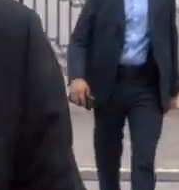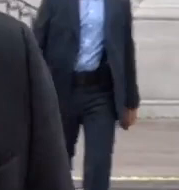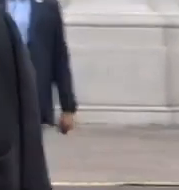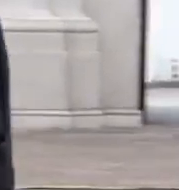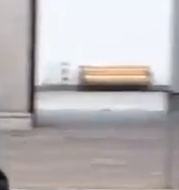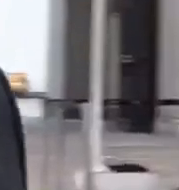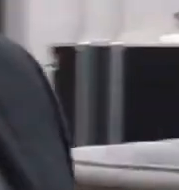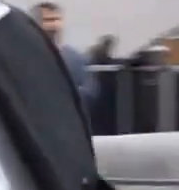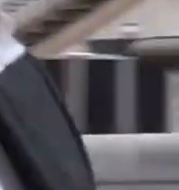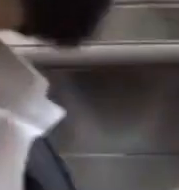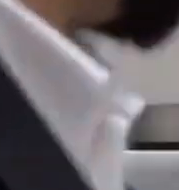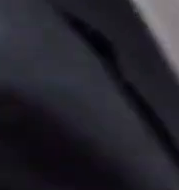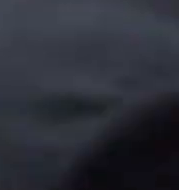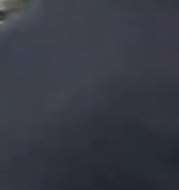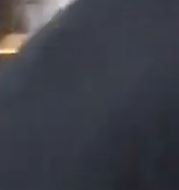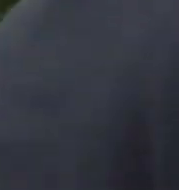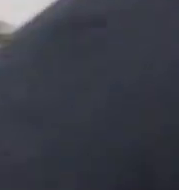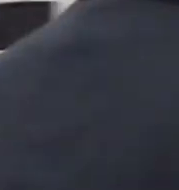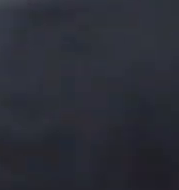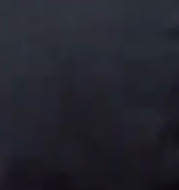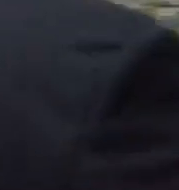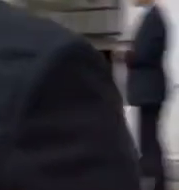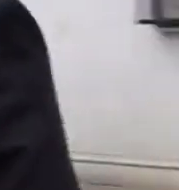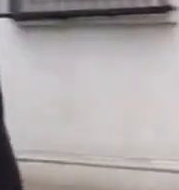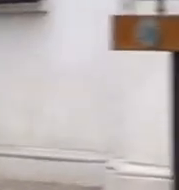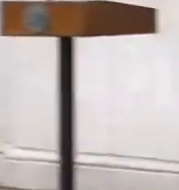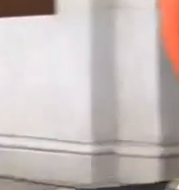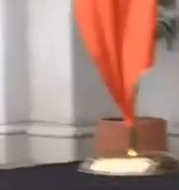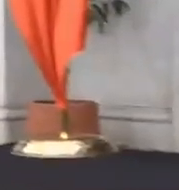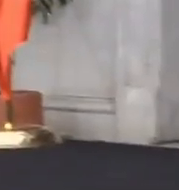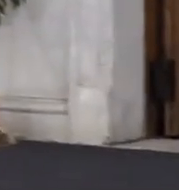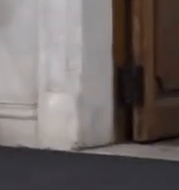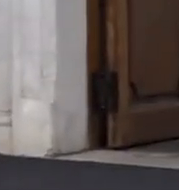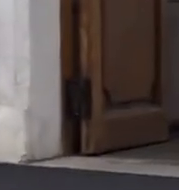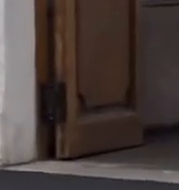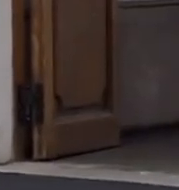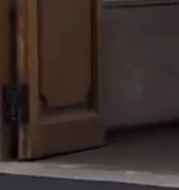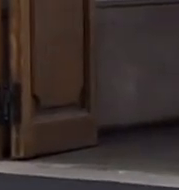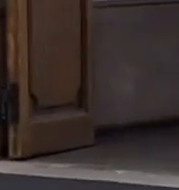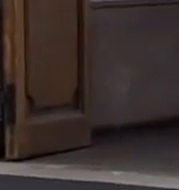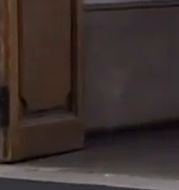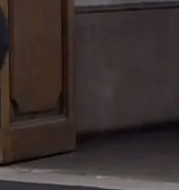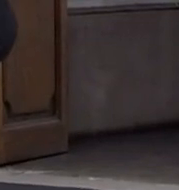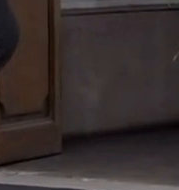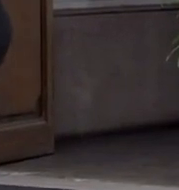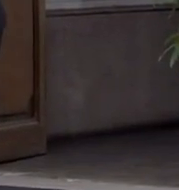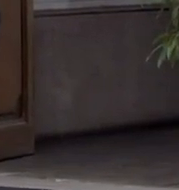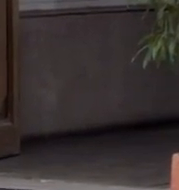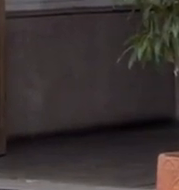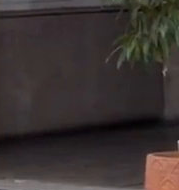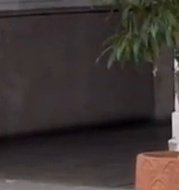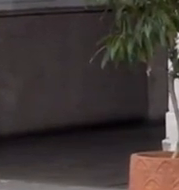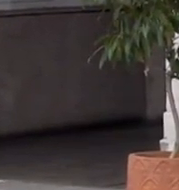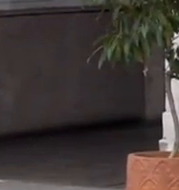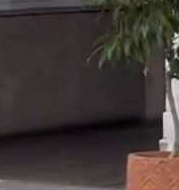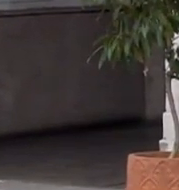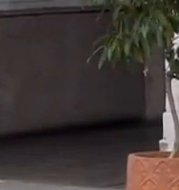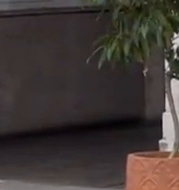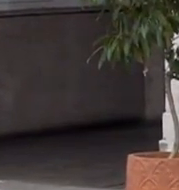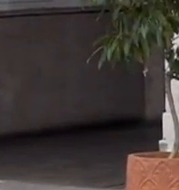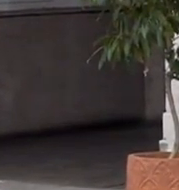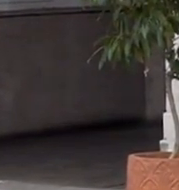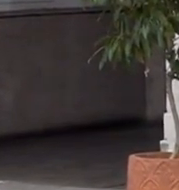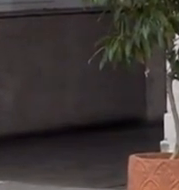justamente. Marian Basso, estamos contigo, te escuchamos, ¿qué tal? Hola Nico, muy buenos días. Sí, ya vemos en imágenes ahí al presidente de